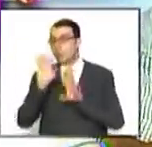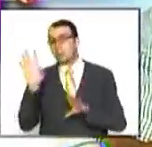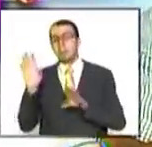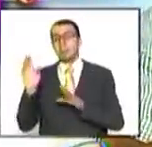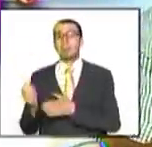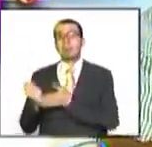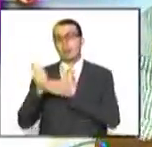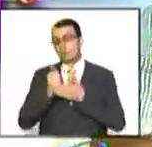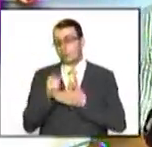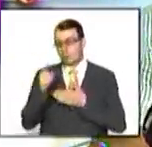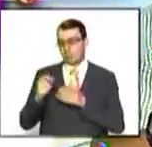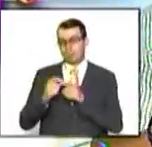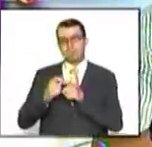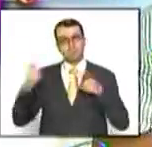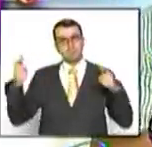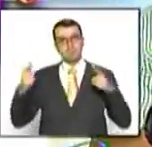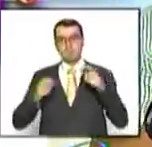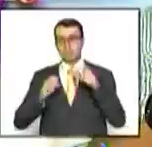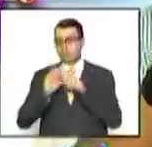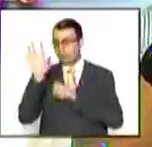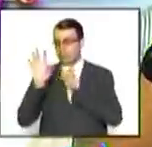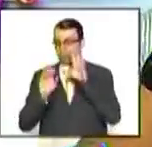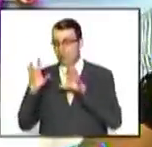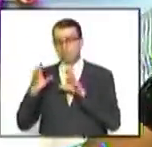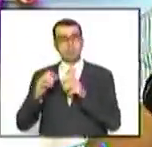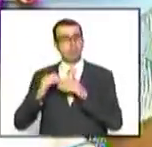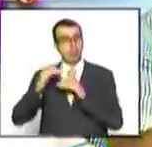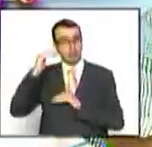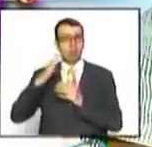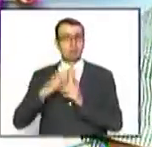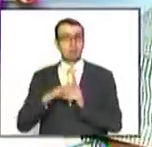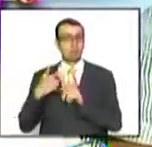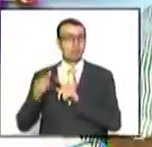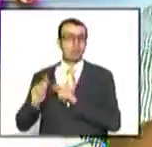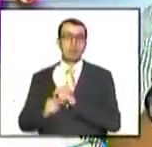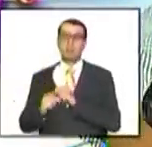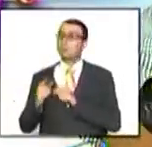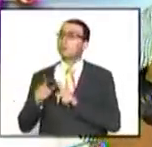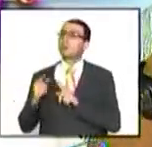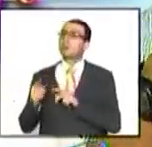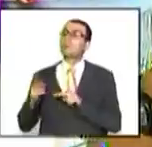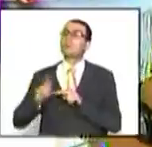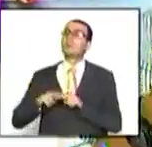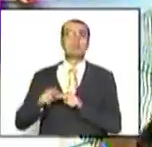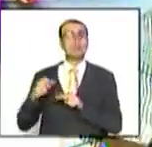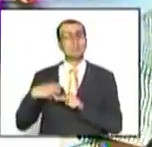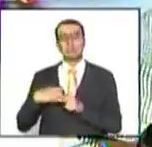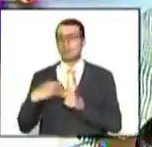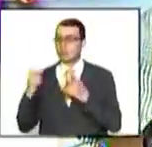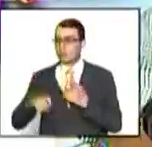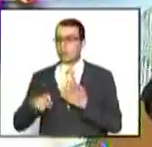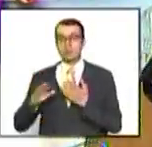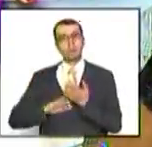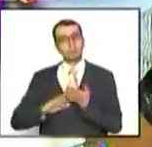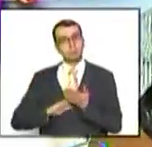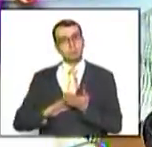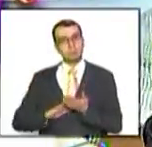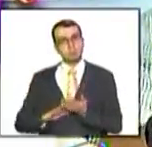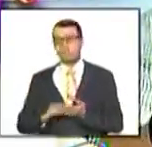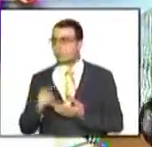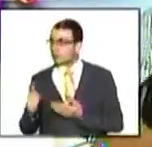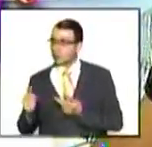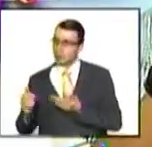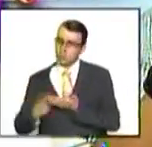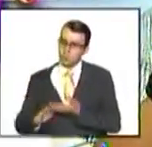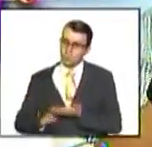crecimiento de esa plaqueta. Pero fuera de esos factores que son los que van a hacer la regeneración, que van a reparar el